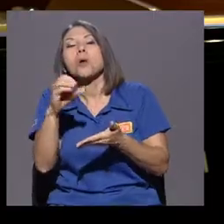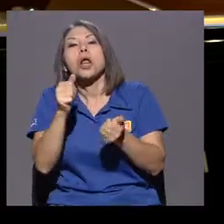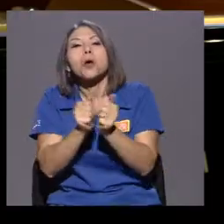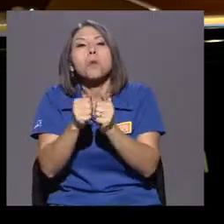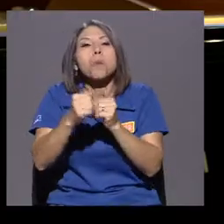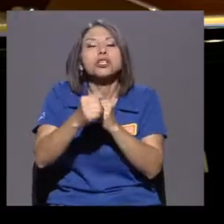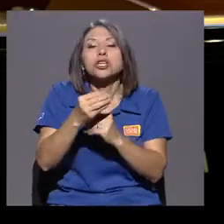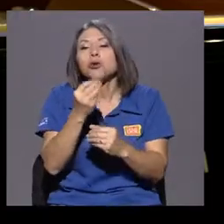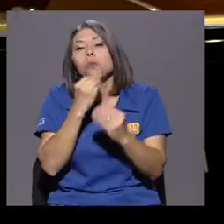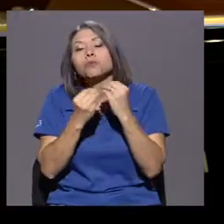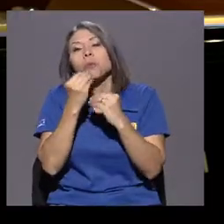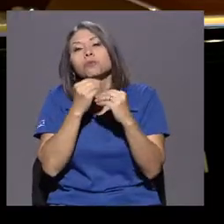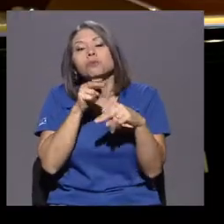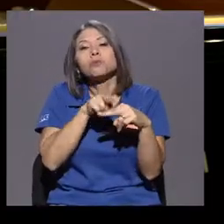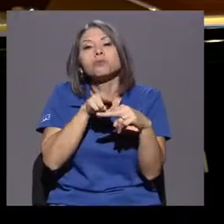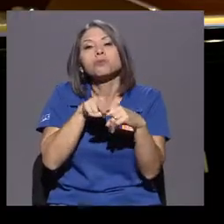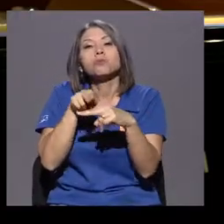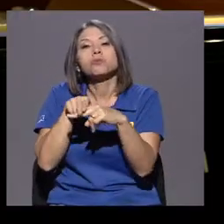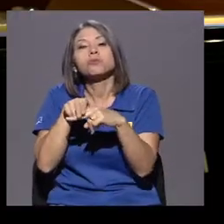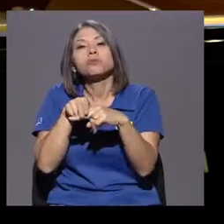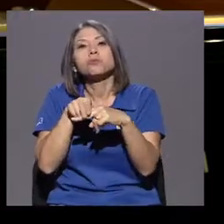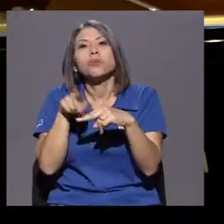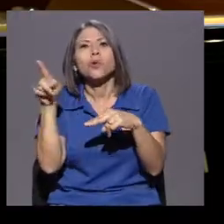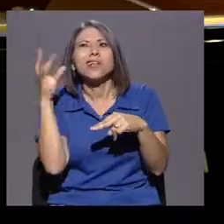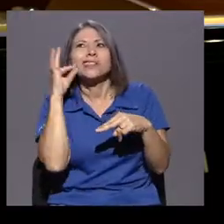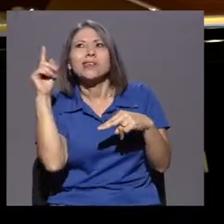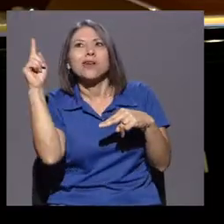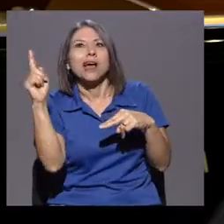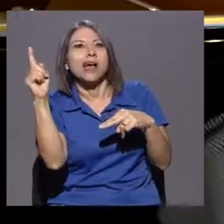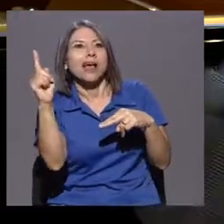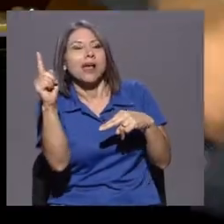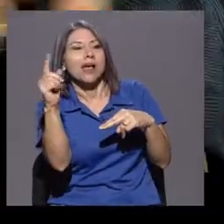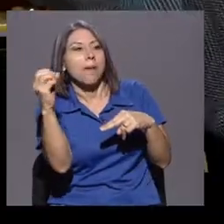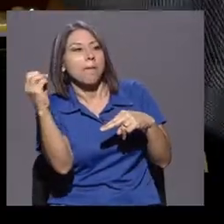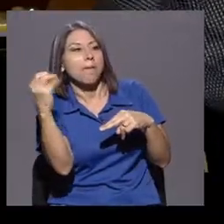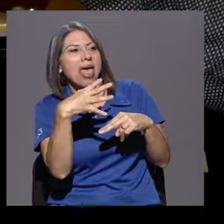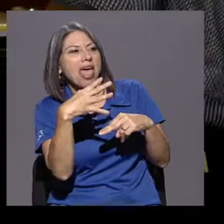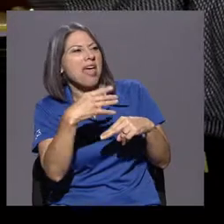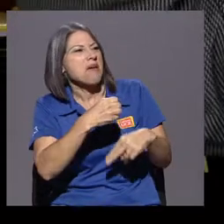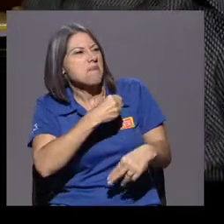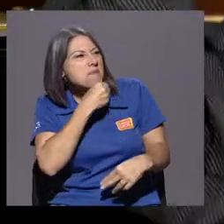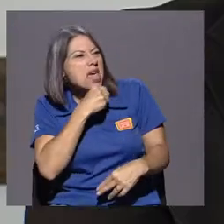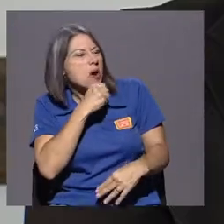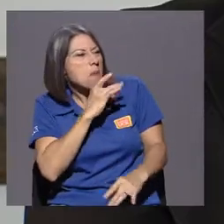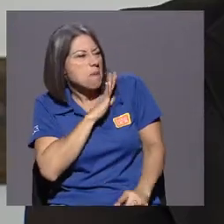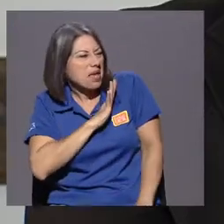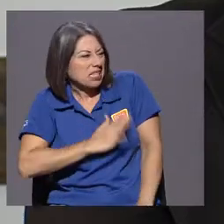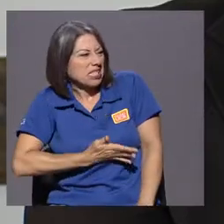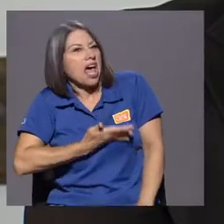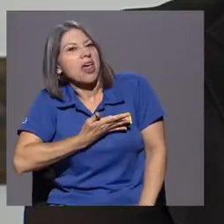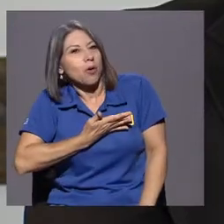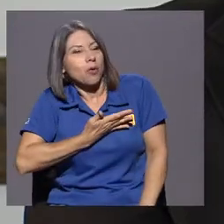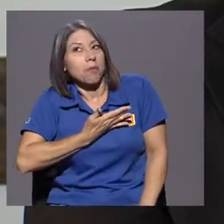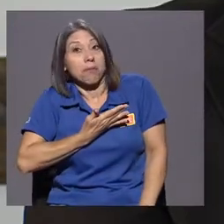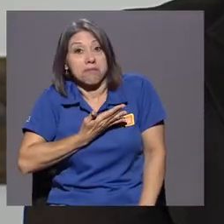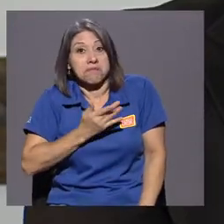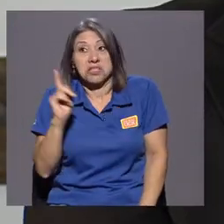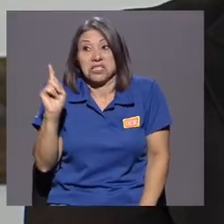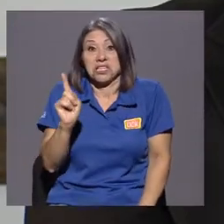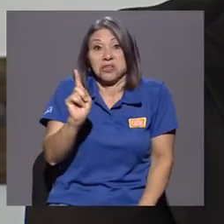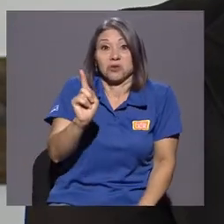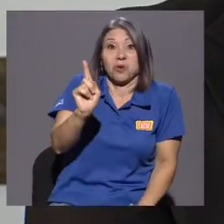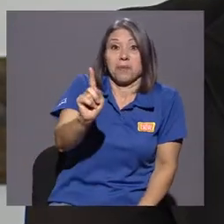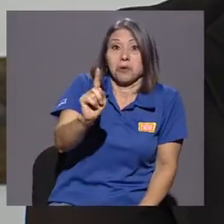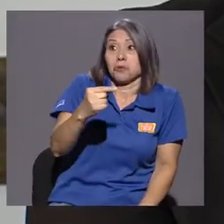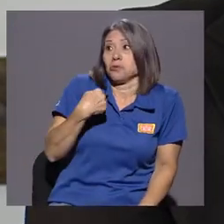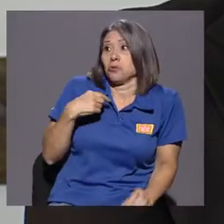espetó de la nada viejo pesado y siguió y siguió su camino y no me dio tiempo a mí ni de defenderme